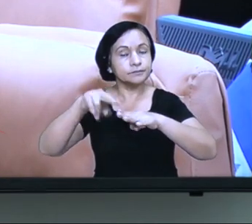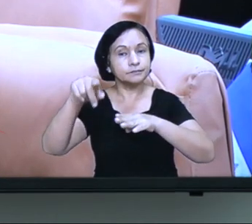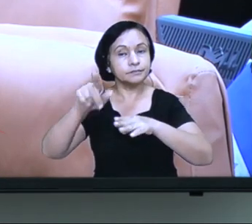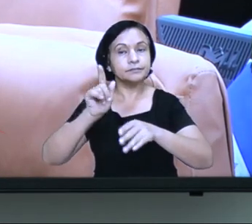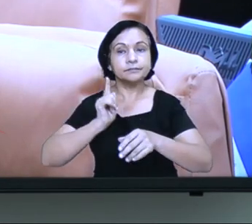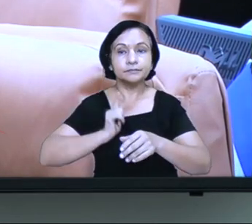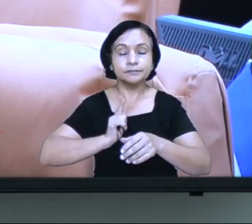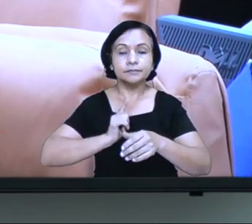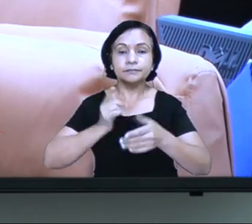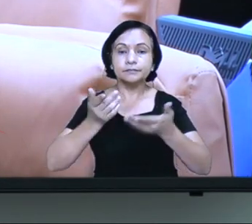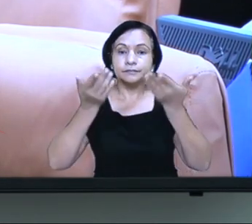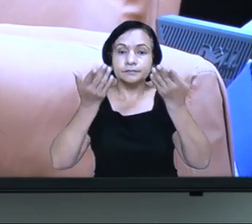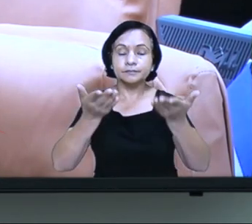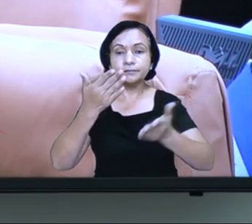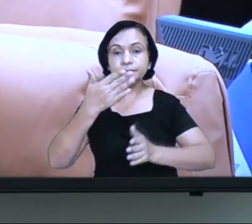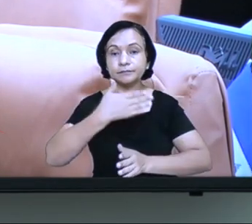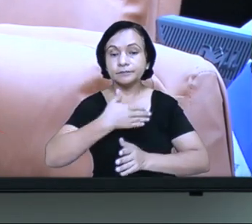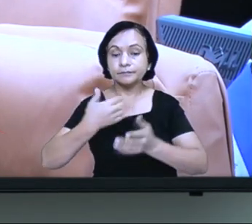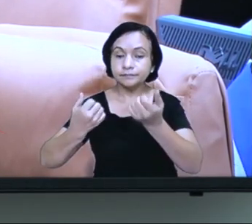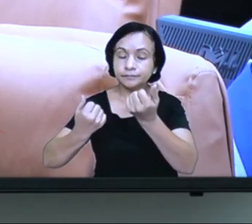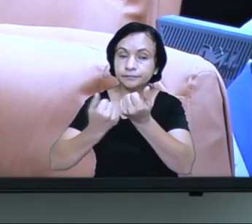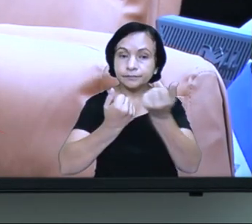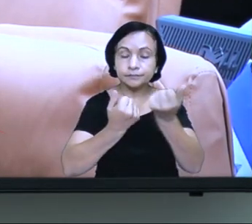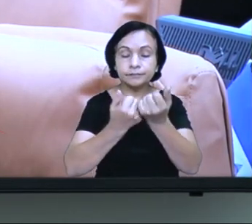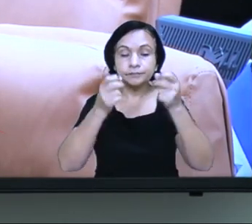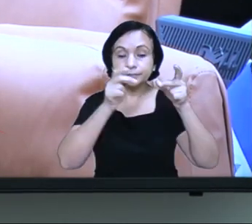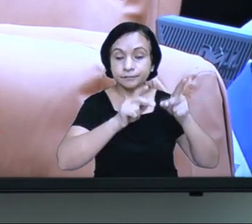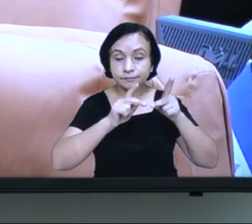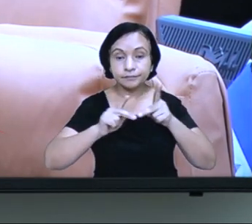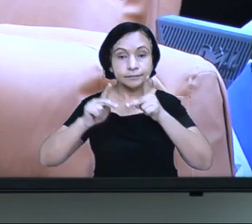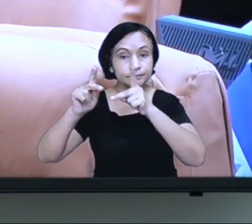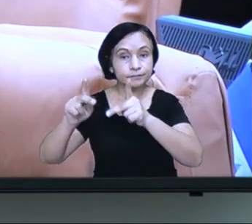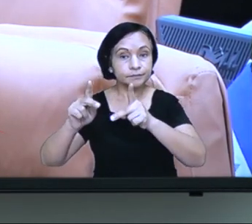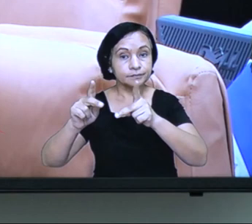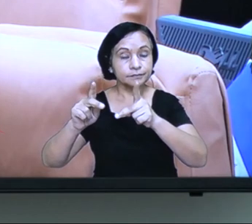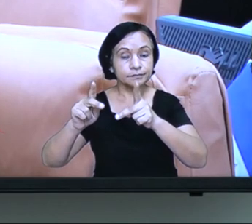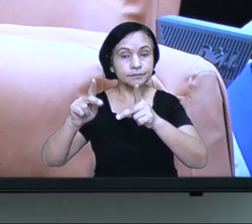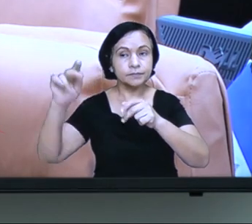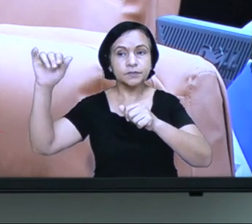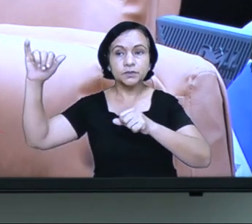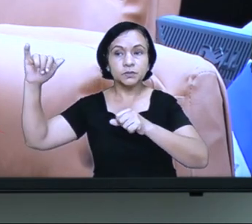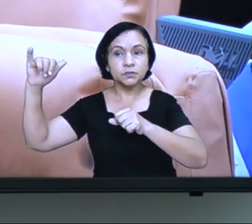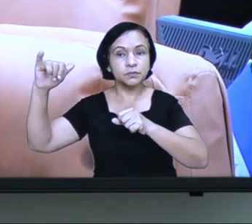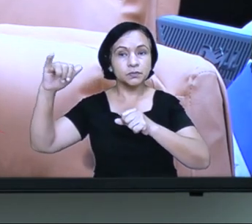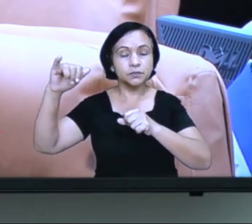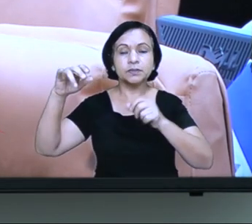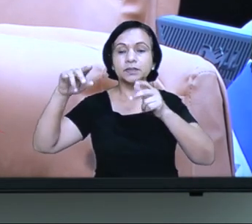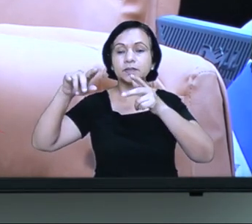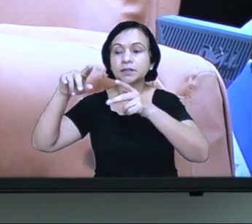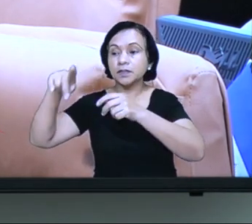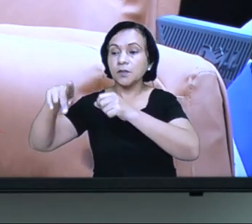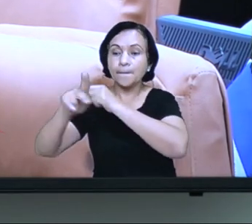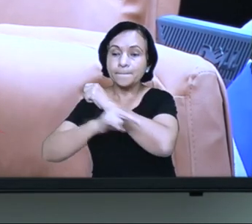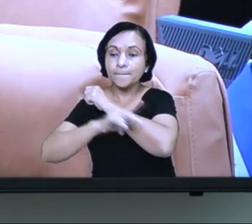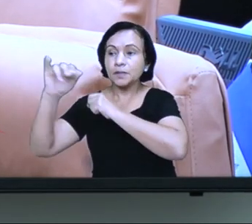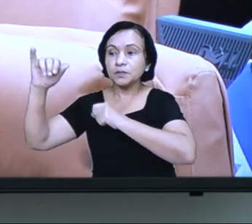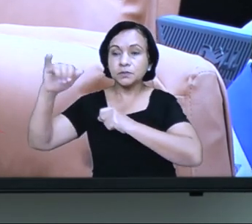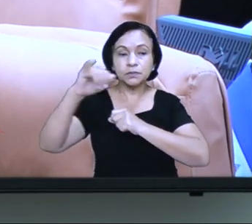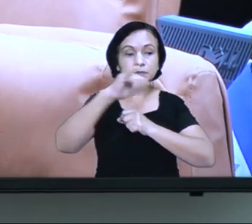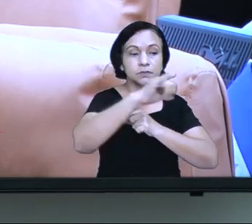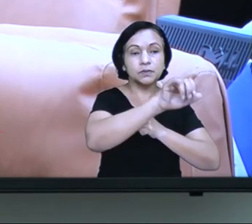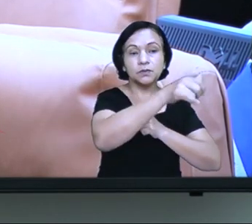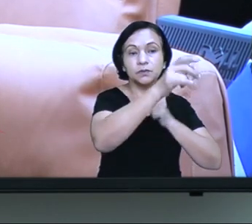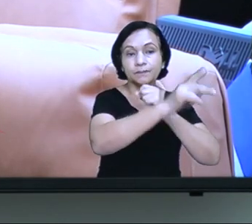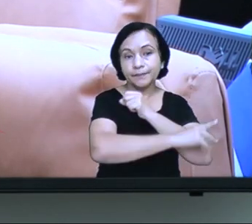brindando con ello un mayor apoyo a los pasajeros que son transportados de un estado a otro y